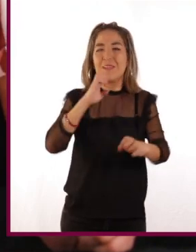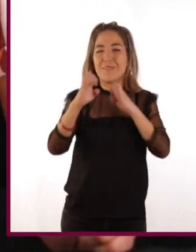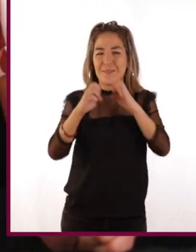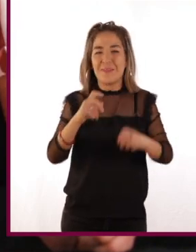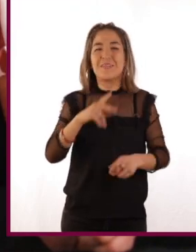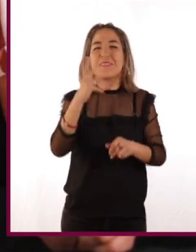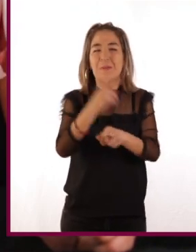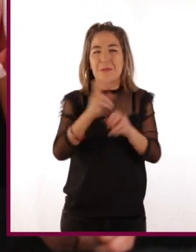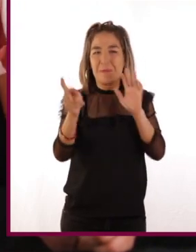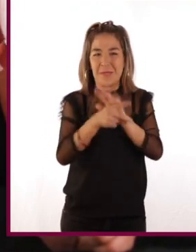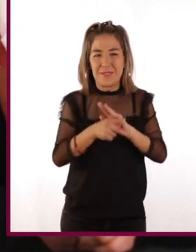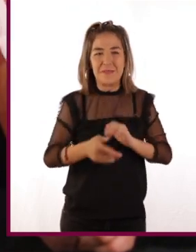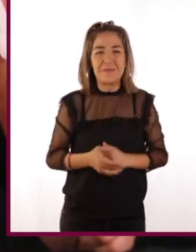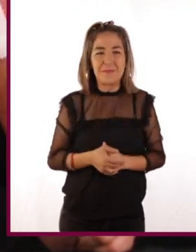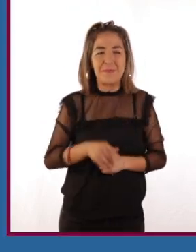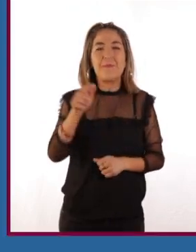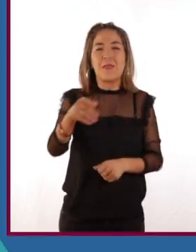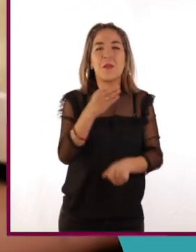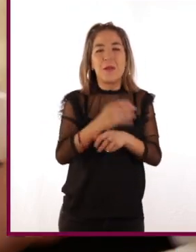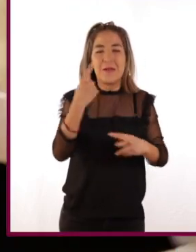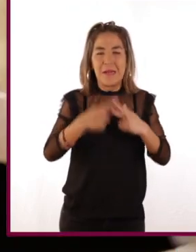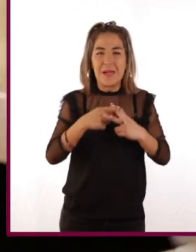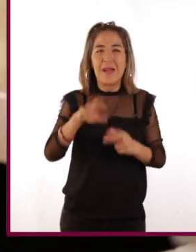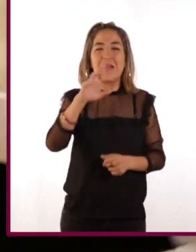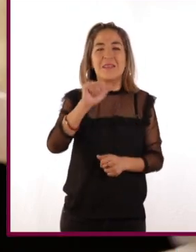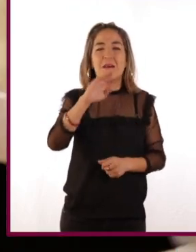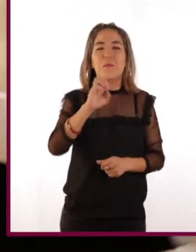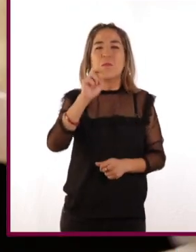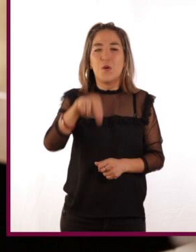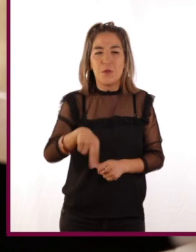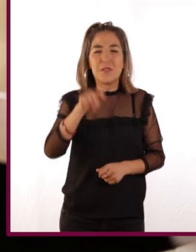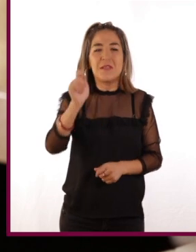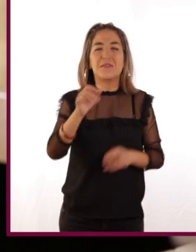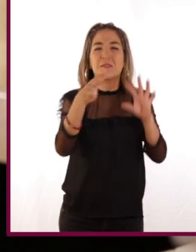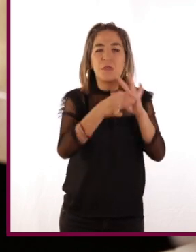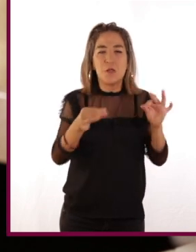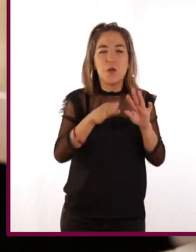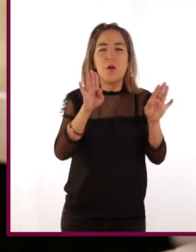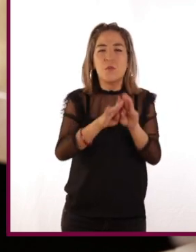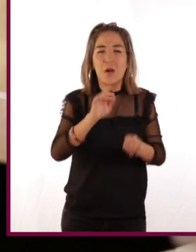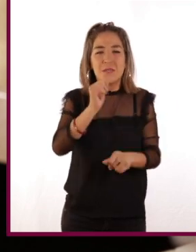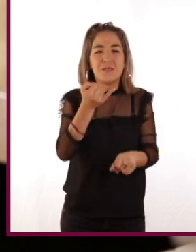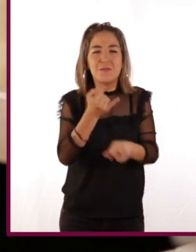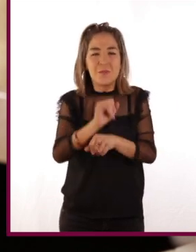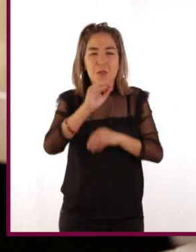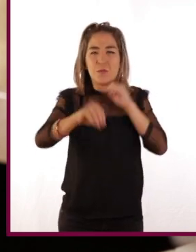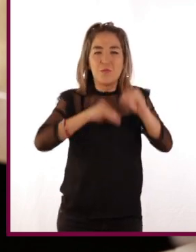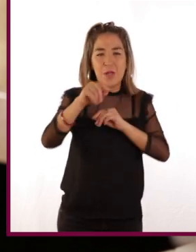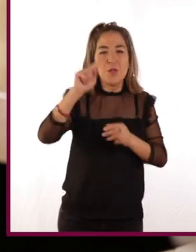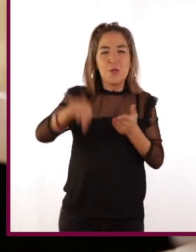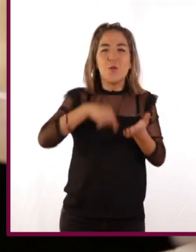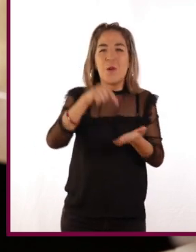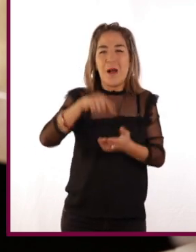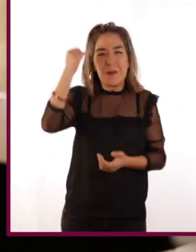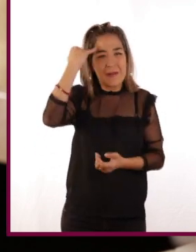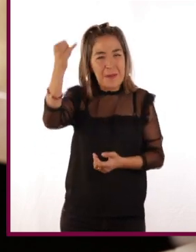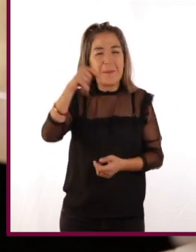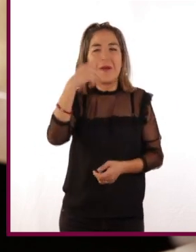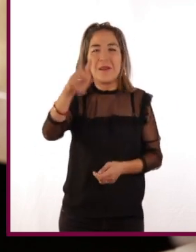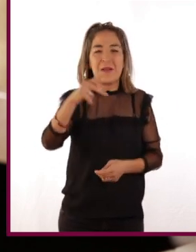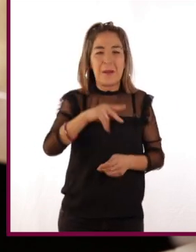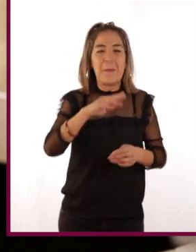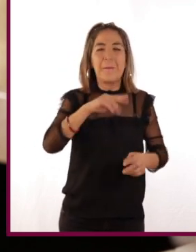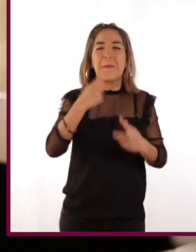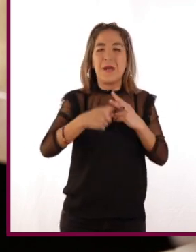ver la otra parte de la entrevista. Vamos. Estamos con el matemático Ramón Hernández Acosta, quien es curador de la sala de